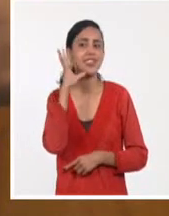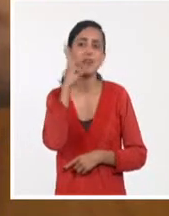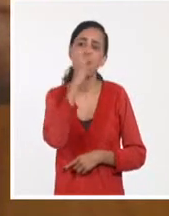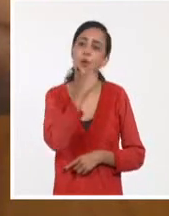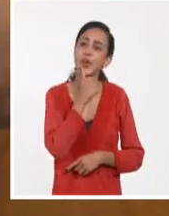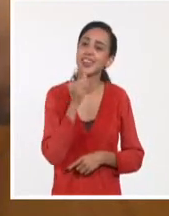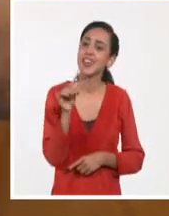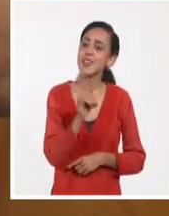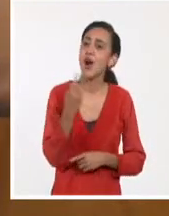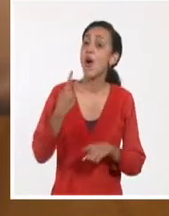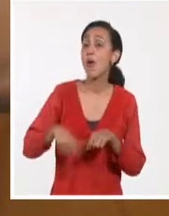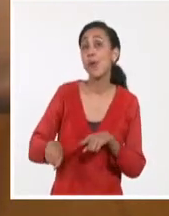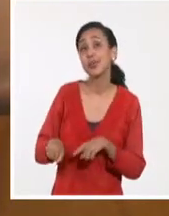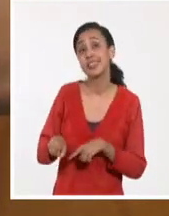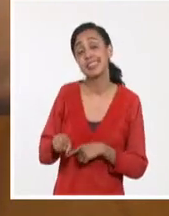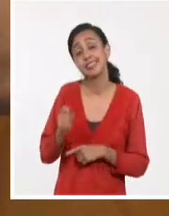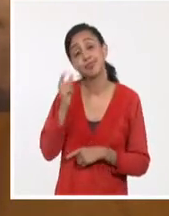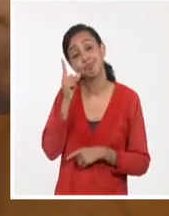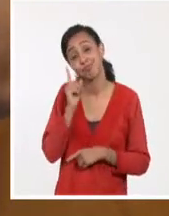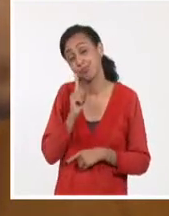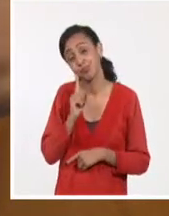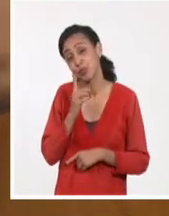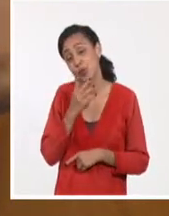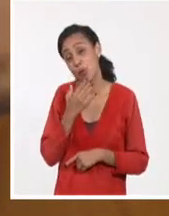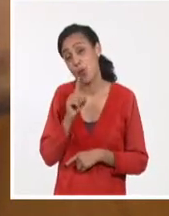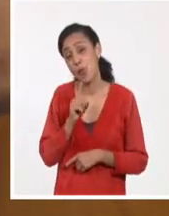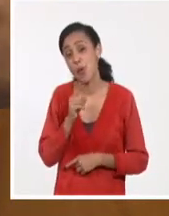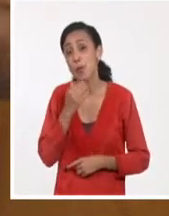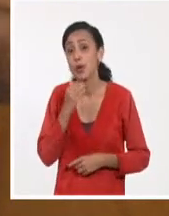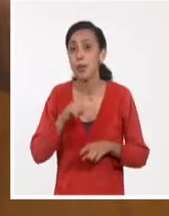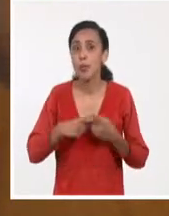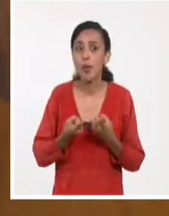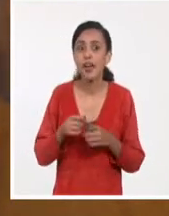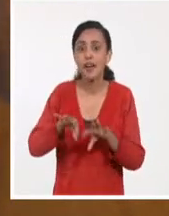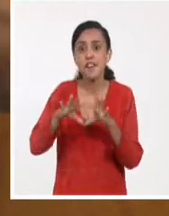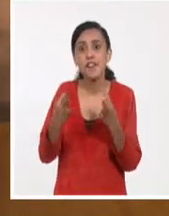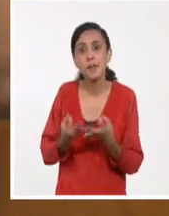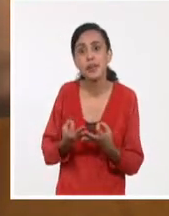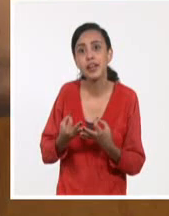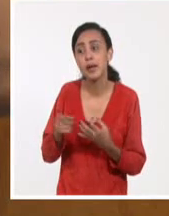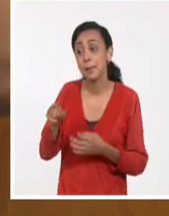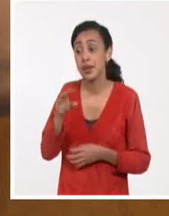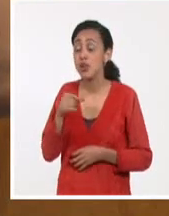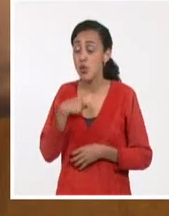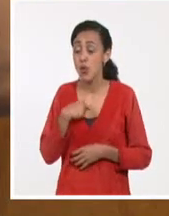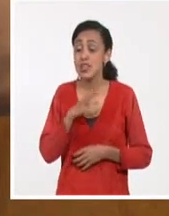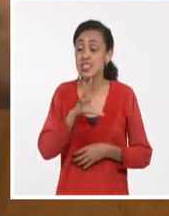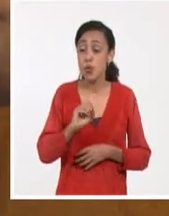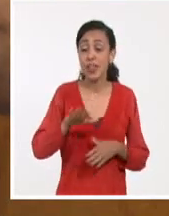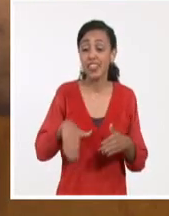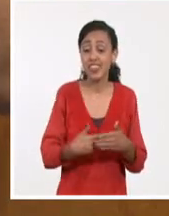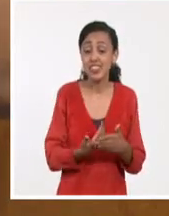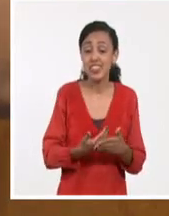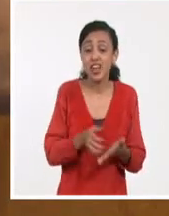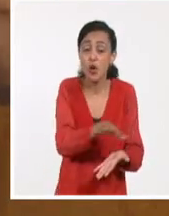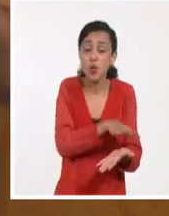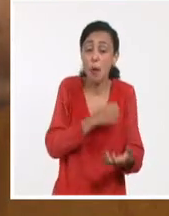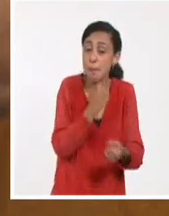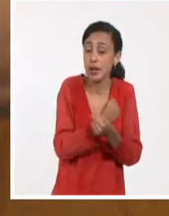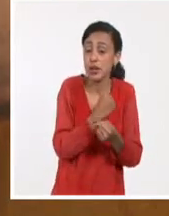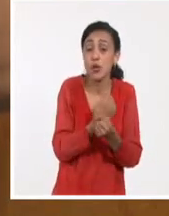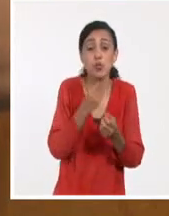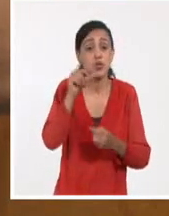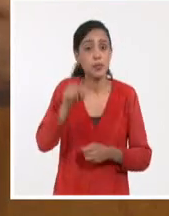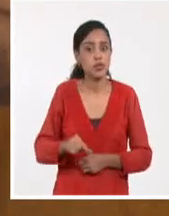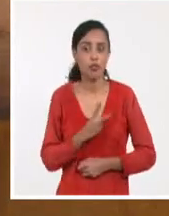y otras no tanto. Y era hacer entender a tu familia que te ibas por 50 días para una zona roja donde muchos no daban el paso al frente y